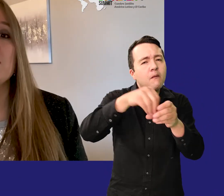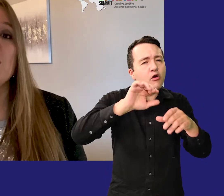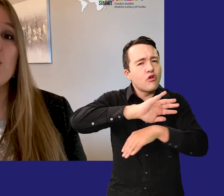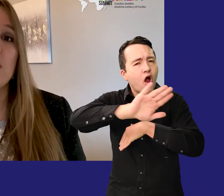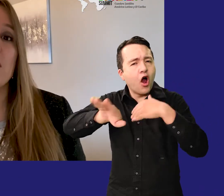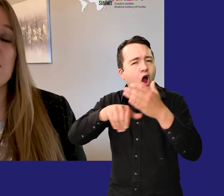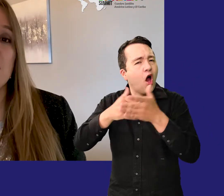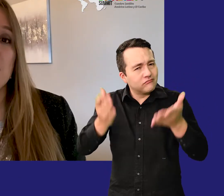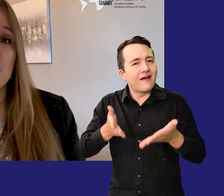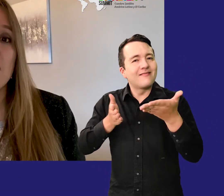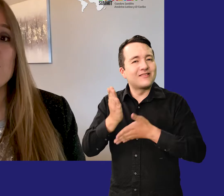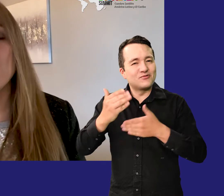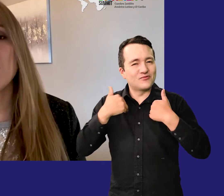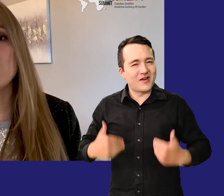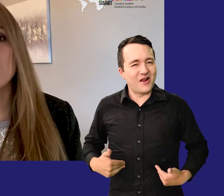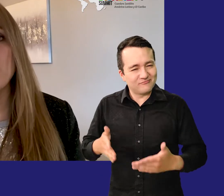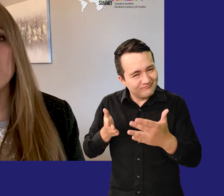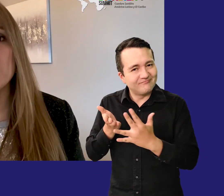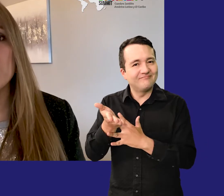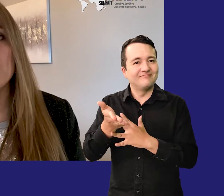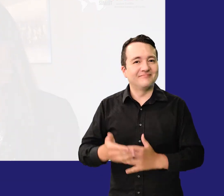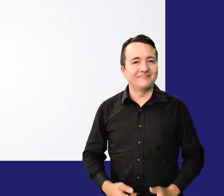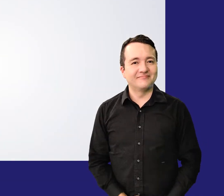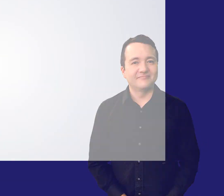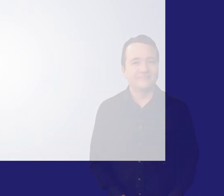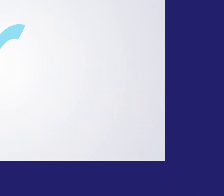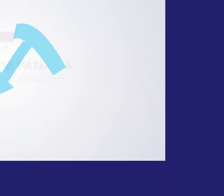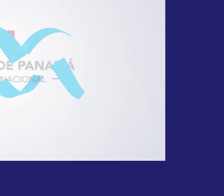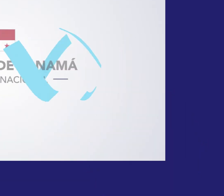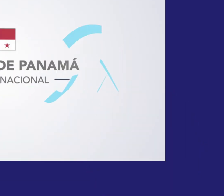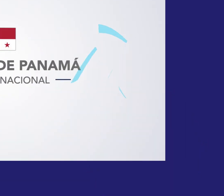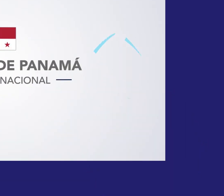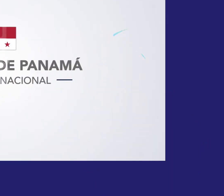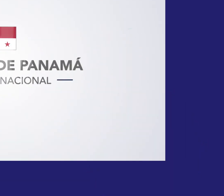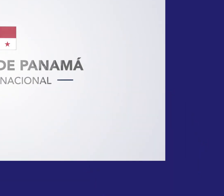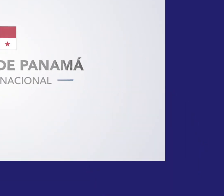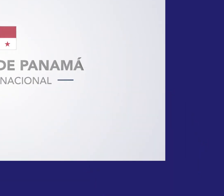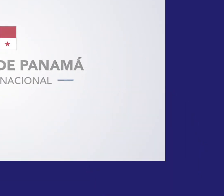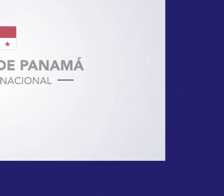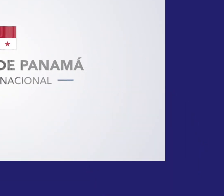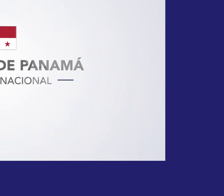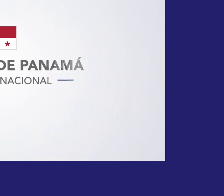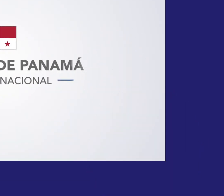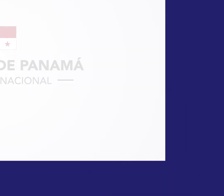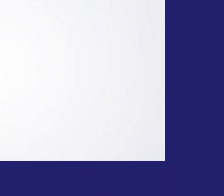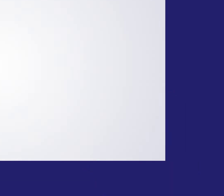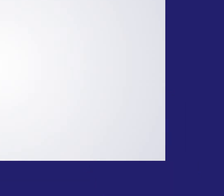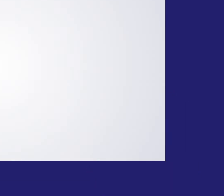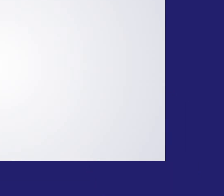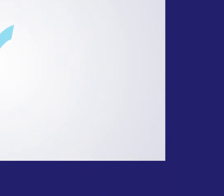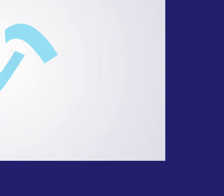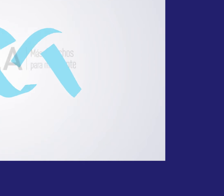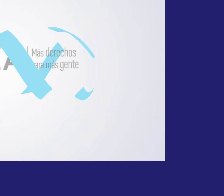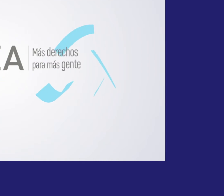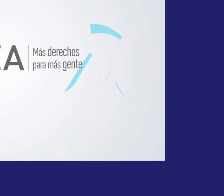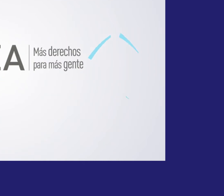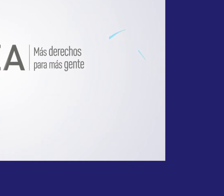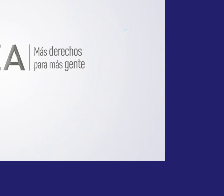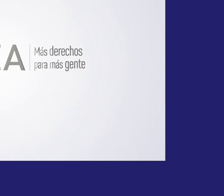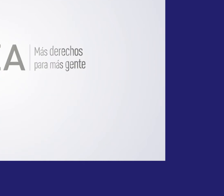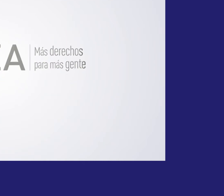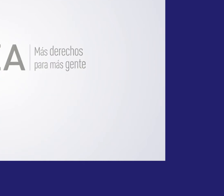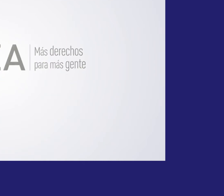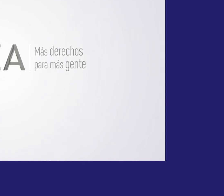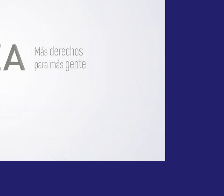incluidas y puedan acceder a sus derechos humanos. Gobierno de la República de Panamá, OEA, Más